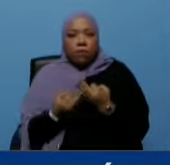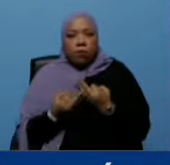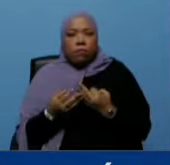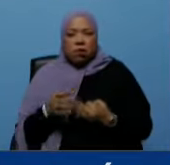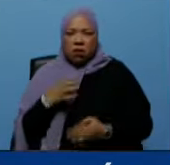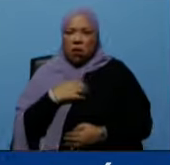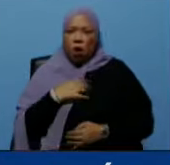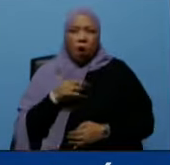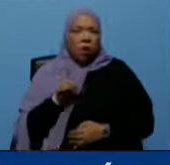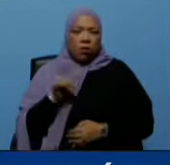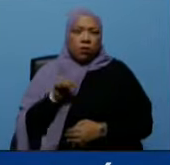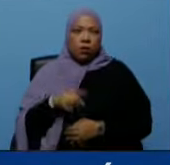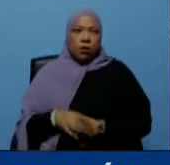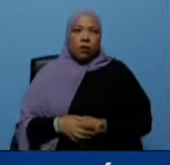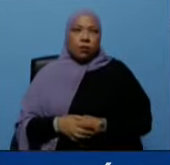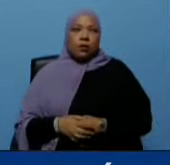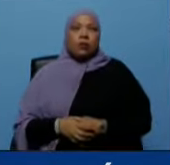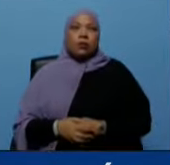problema.